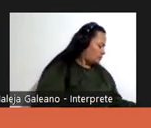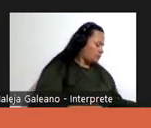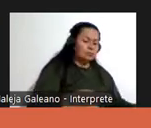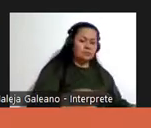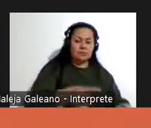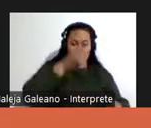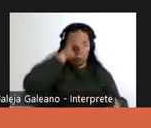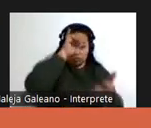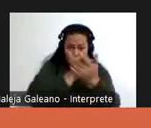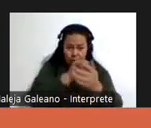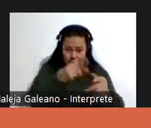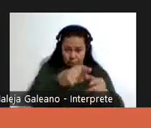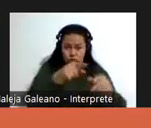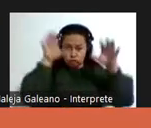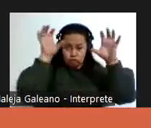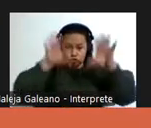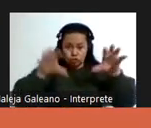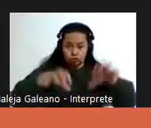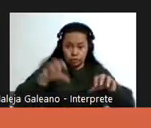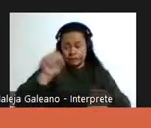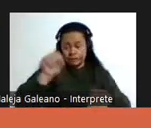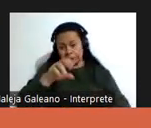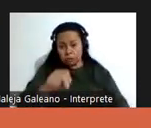llover. ¿Ustedes qué creen?